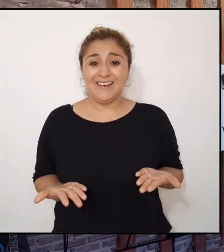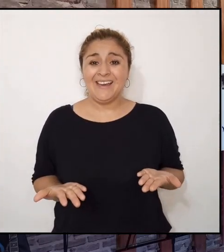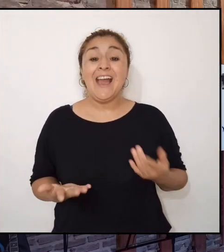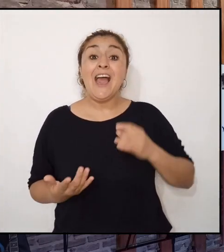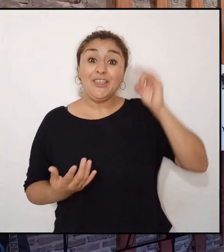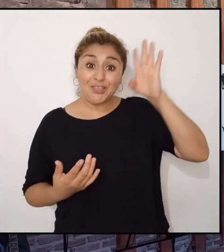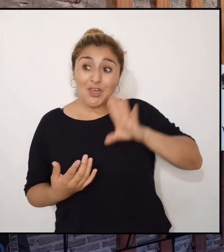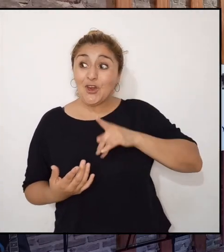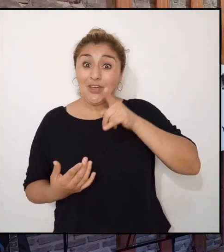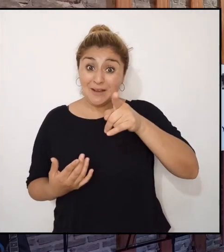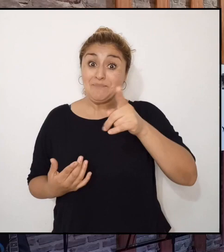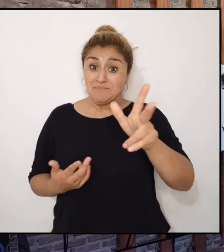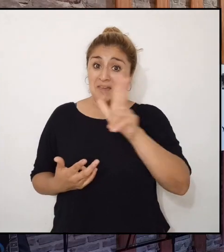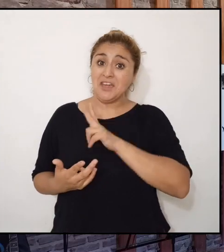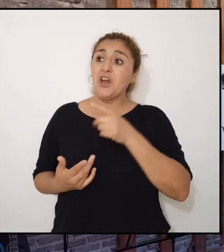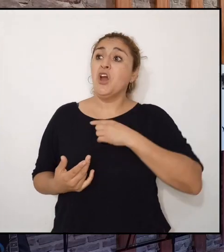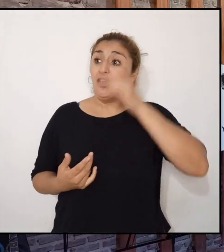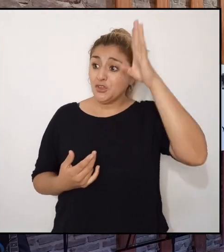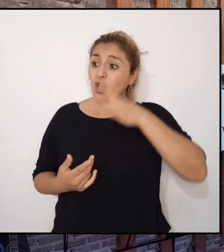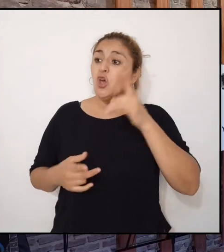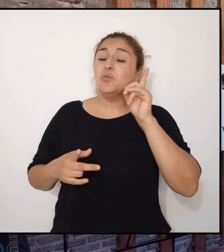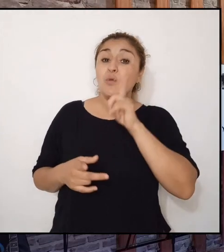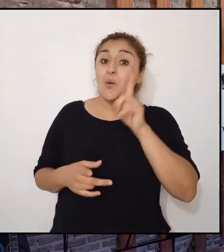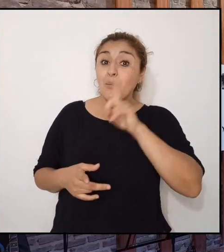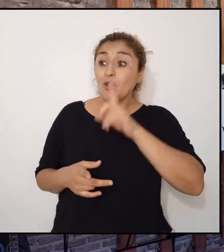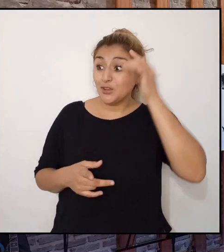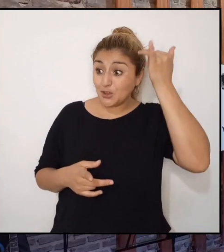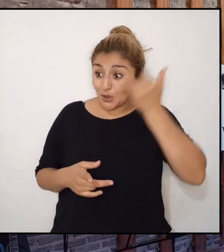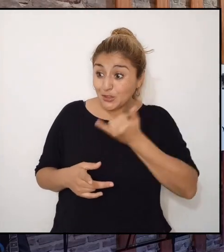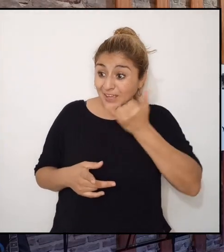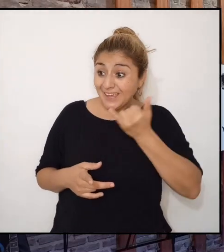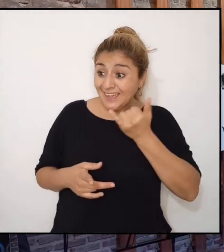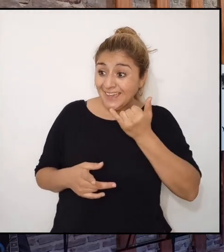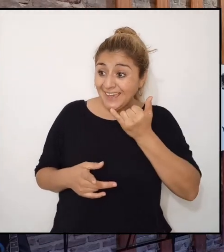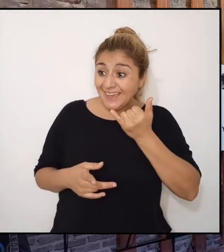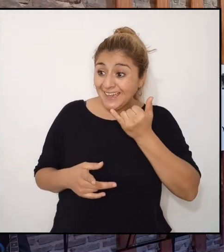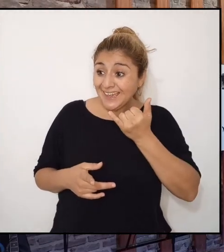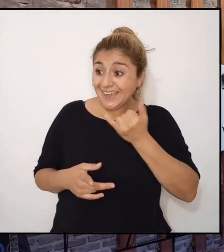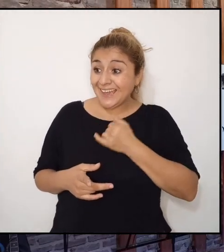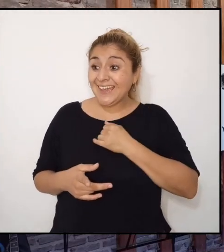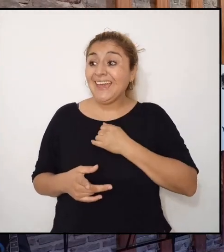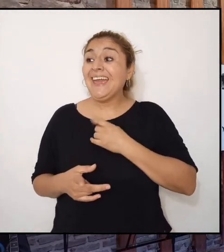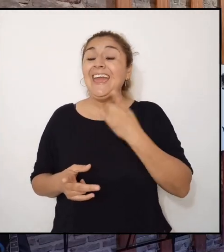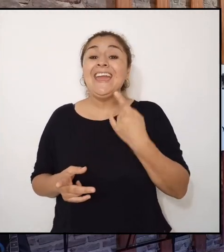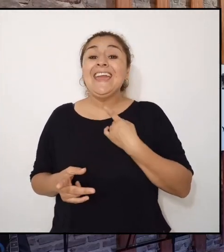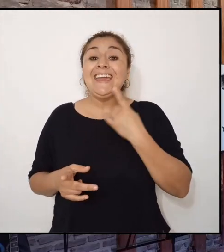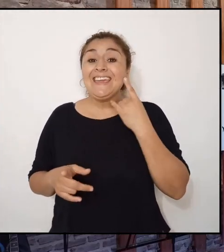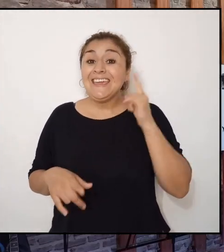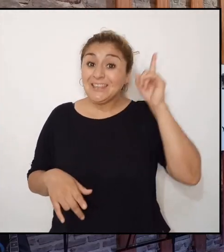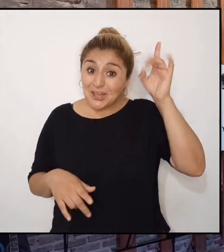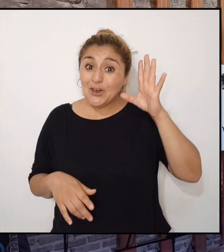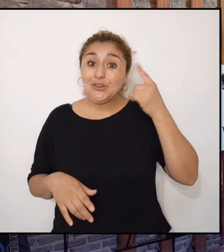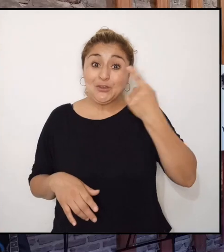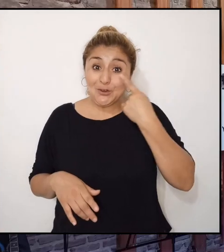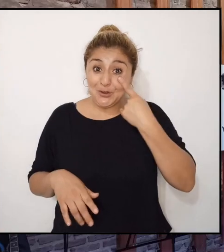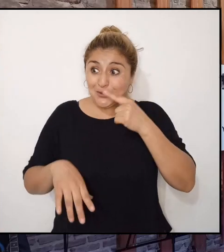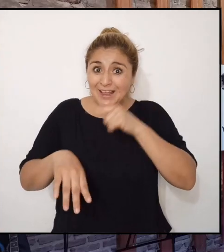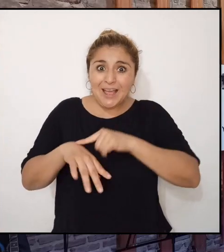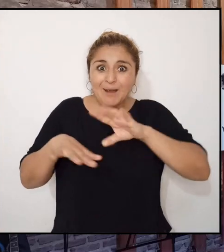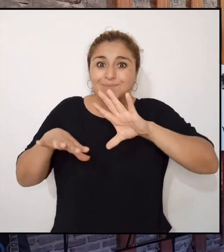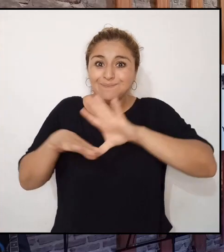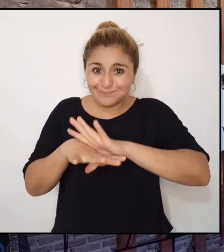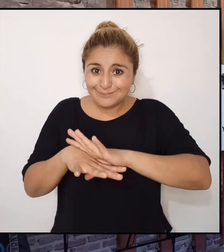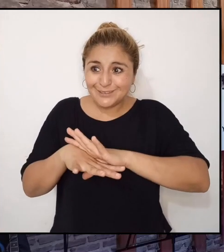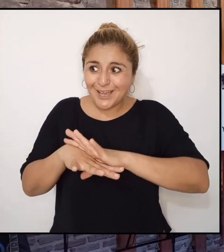tu vida. Y entre tanto que no se cumple el propósito de Dios en tu vida, sos indestructible. ¡Oh! Dijo yo.